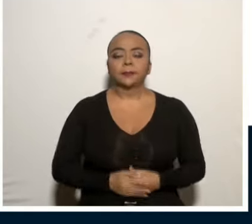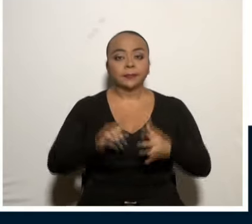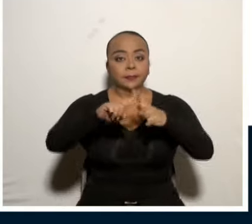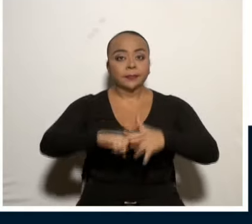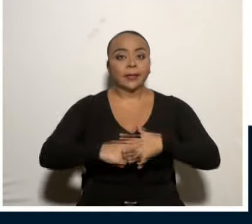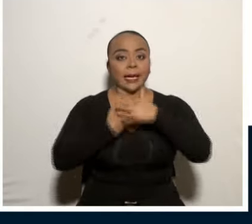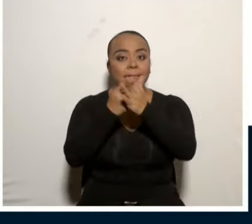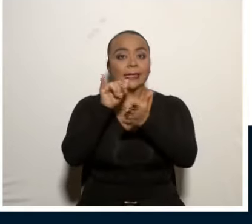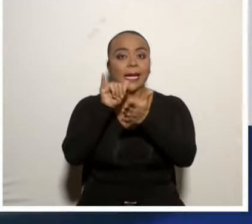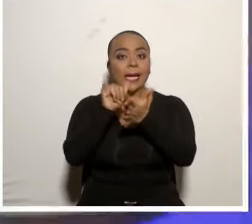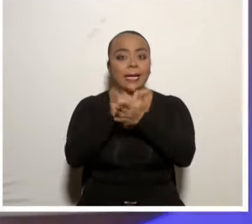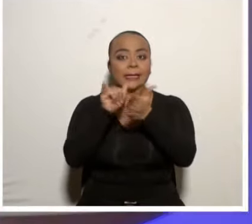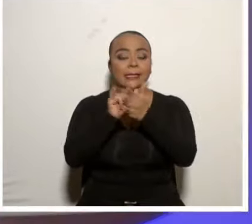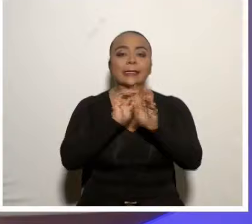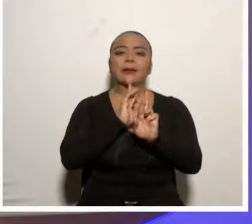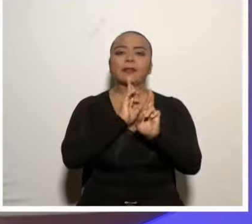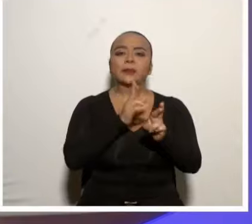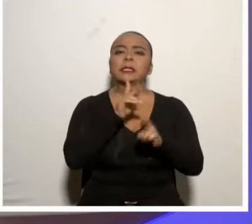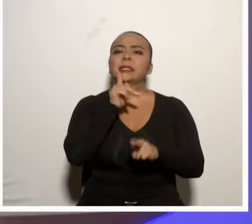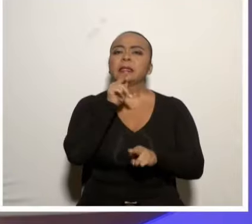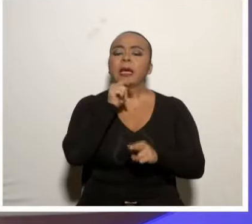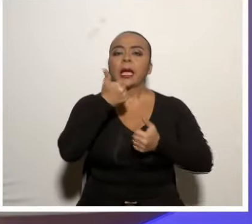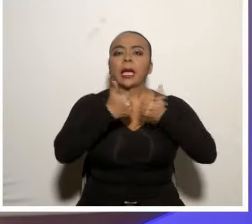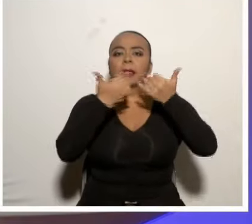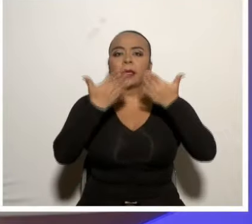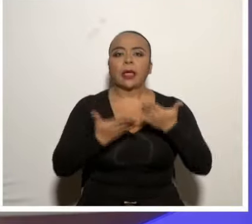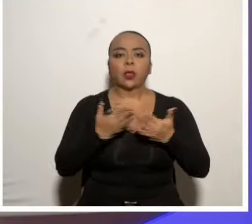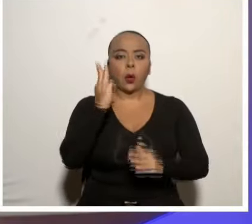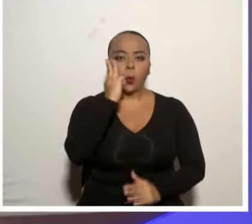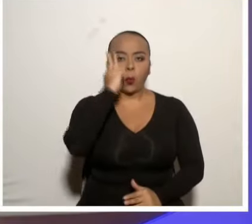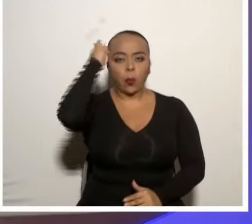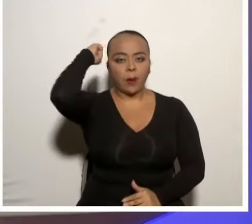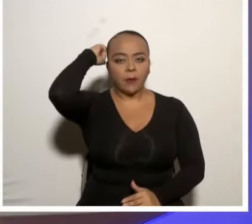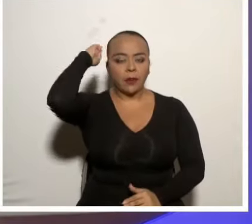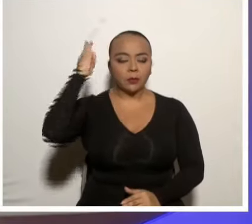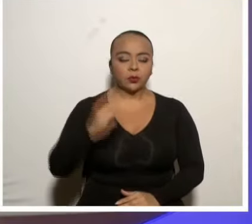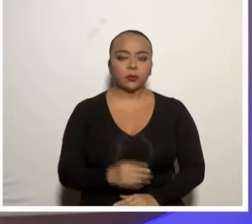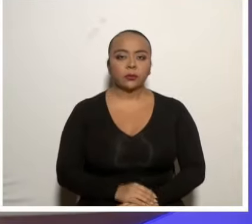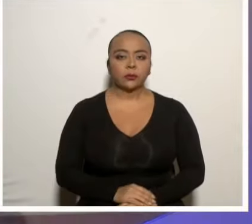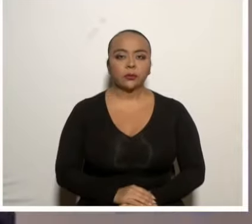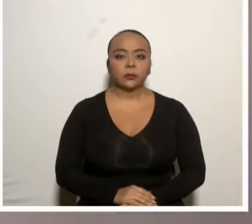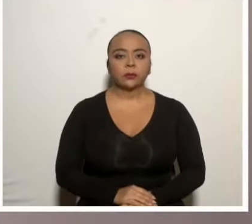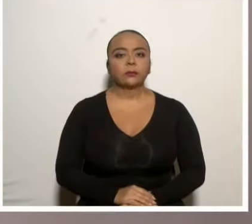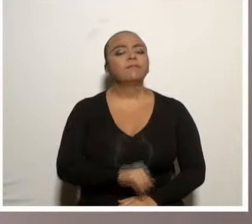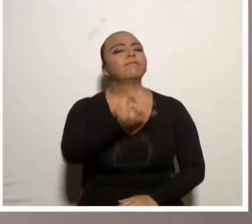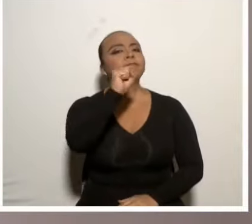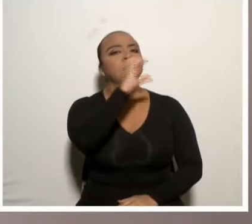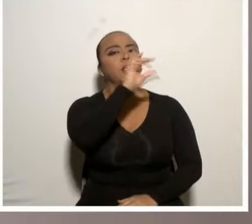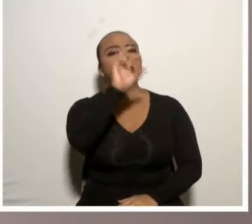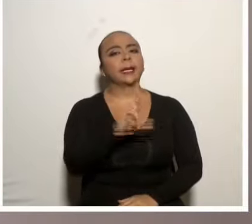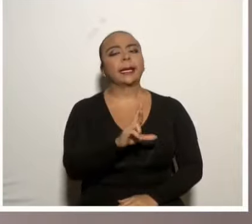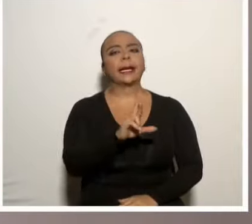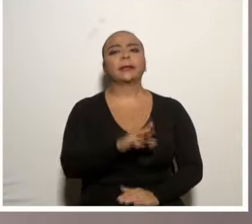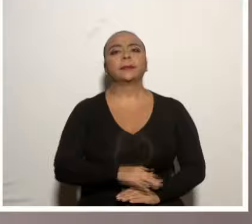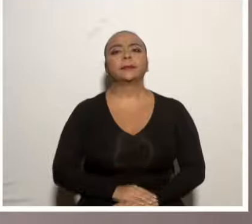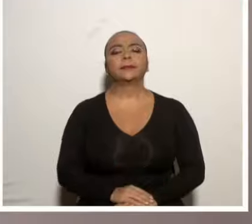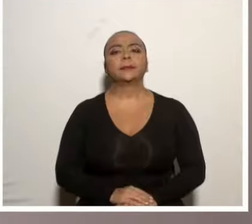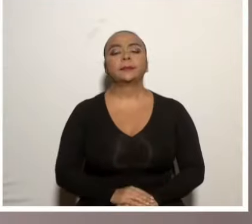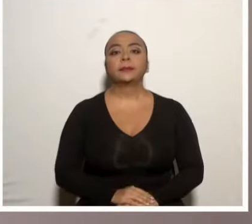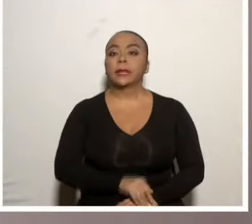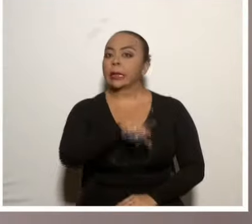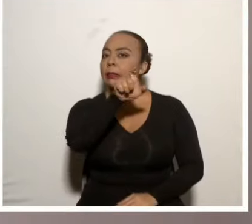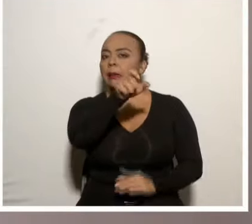Inicia esta ronda de respuestas el candidato Welmer Ramos. Sí, Costa Rica tiene que